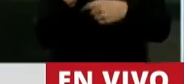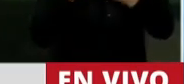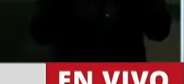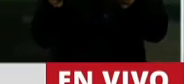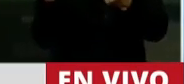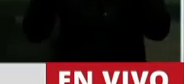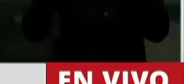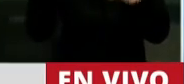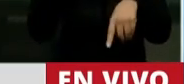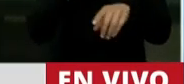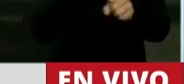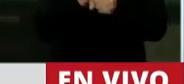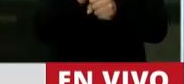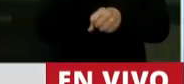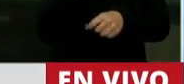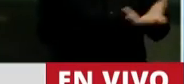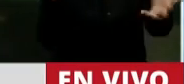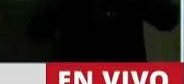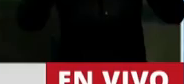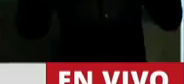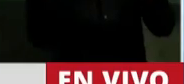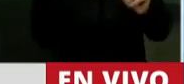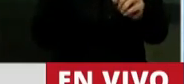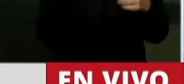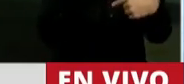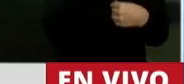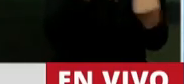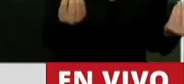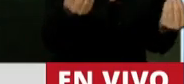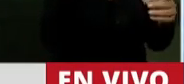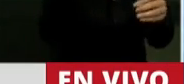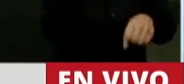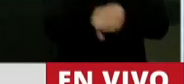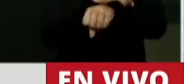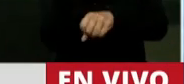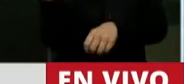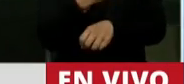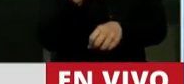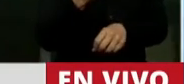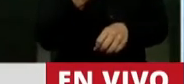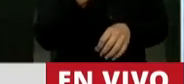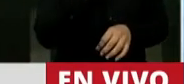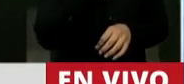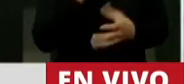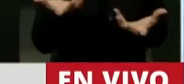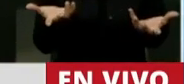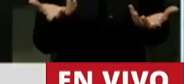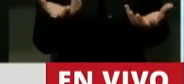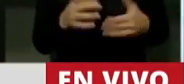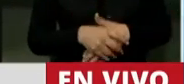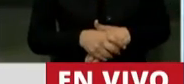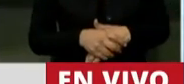desconocido, nadie puede hacerse el distraído y nadie puede ser indiferente. Todos tenemos el deber moral y la